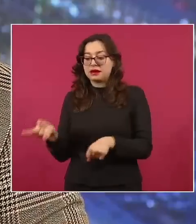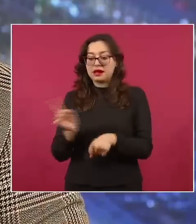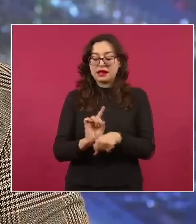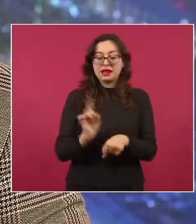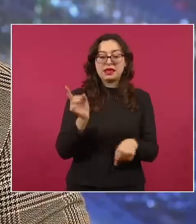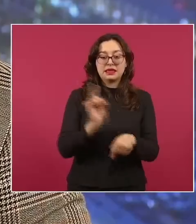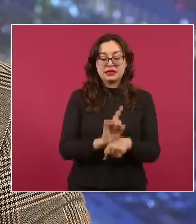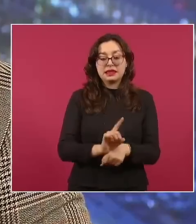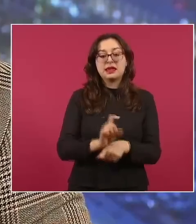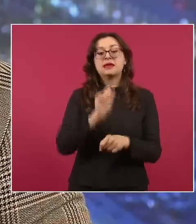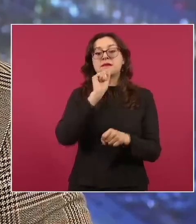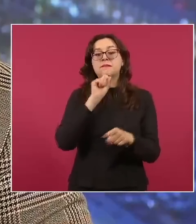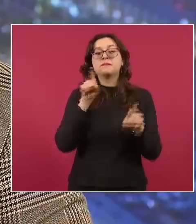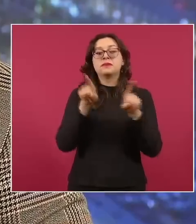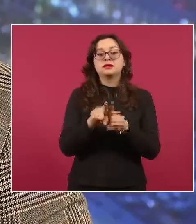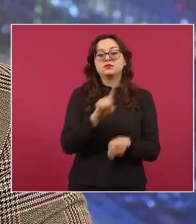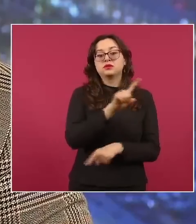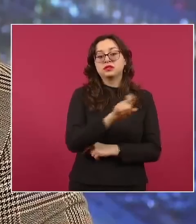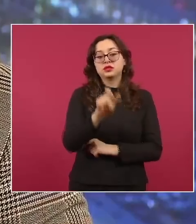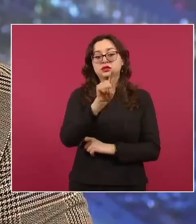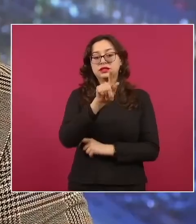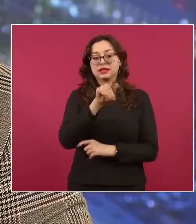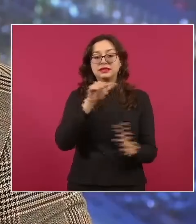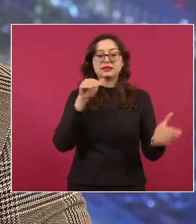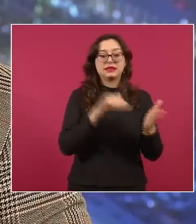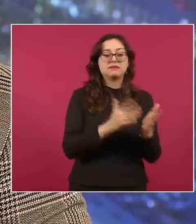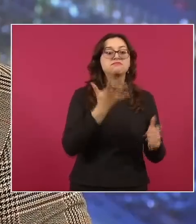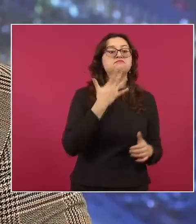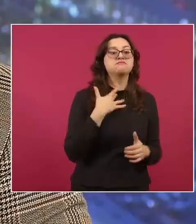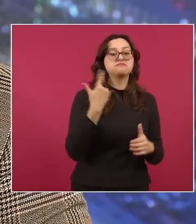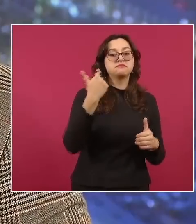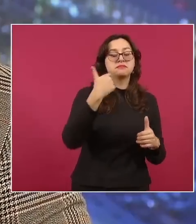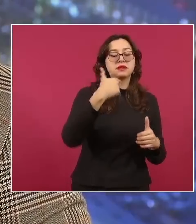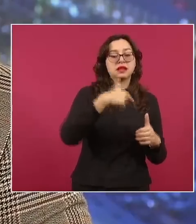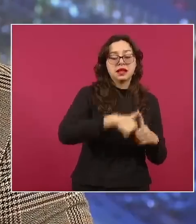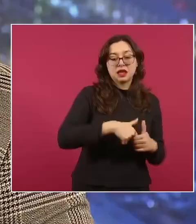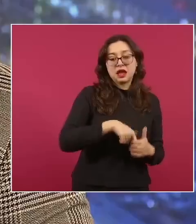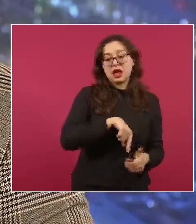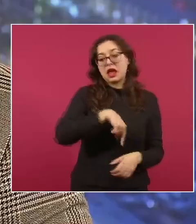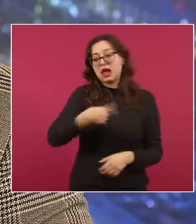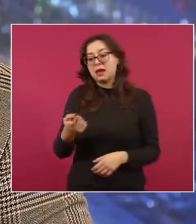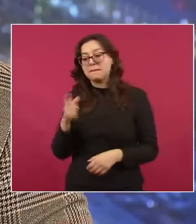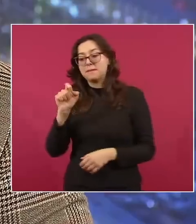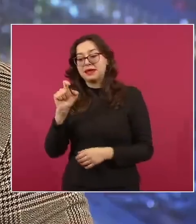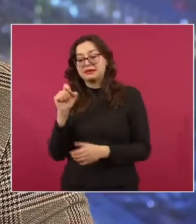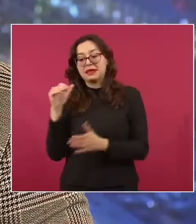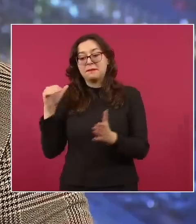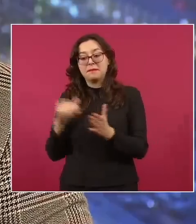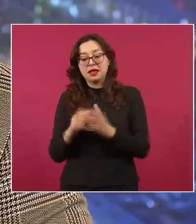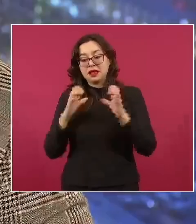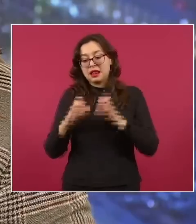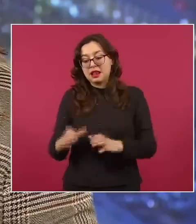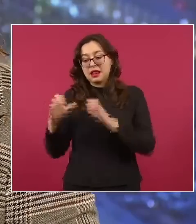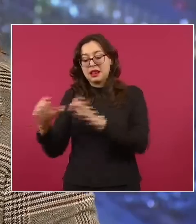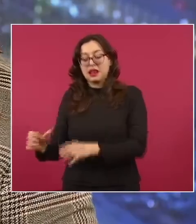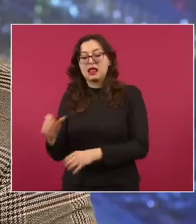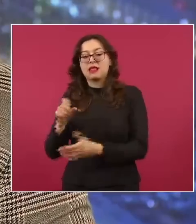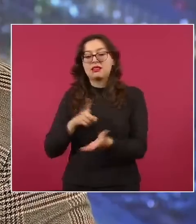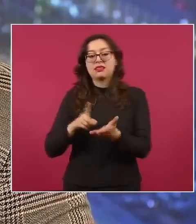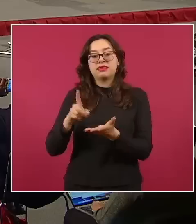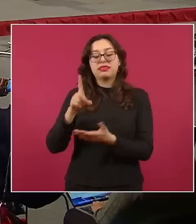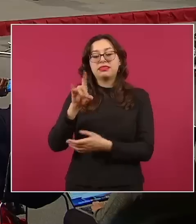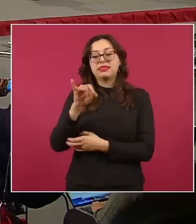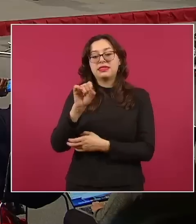de gasolina y 120,000 barriles de diésel ultrabajo azufre por día. El programa es que en